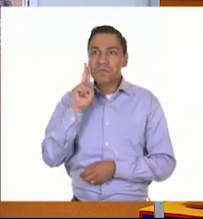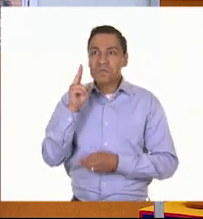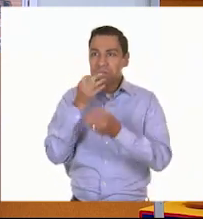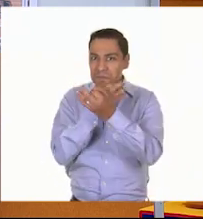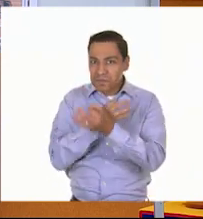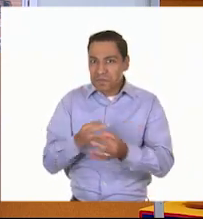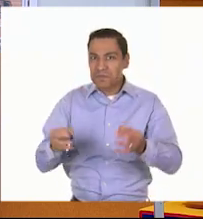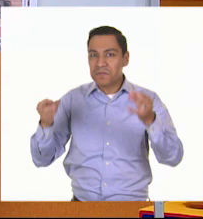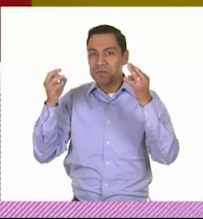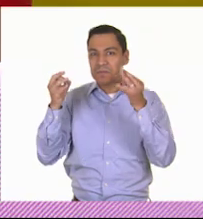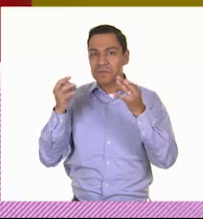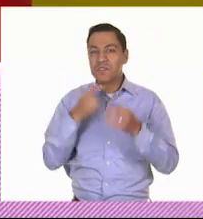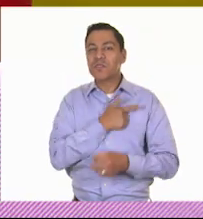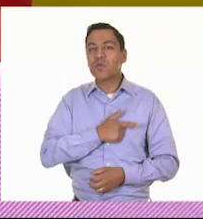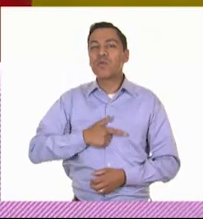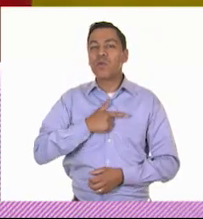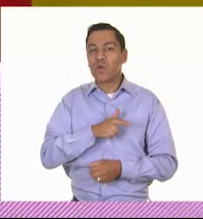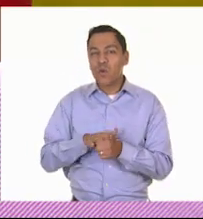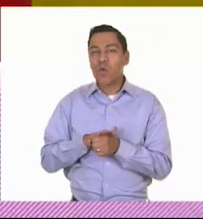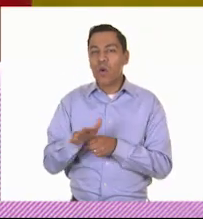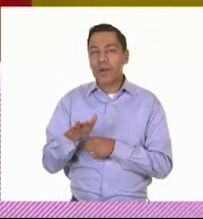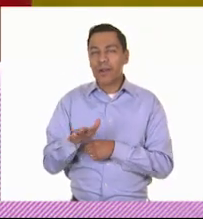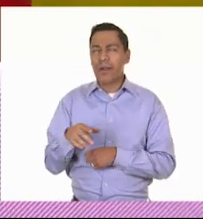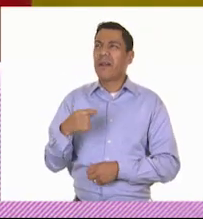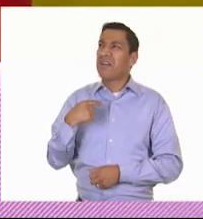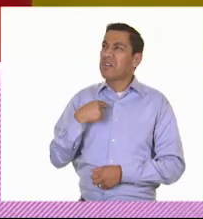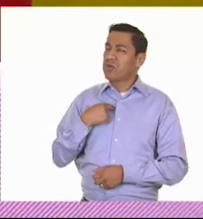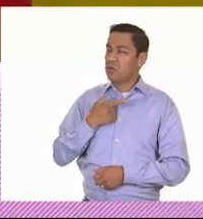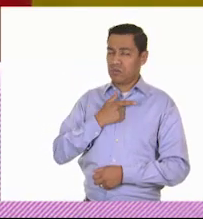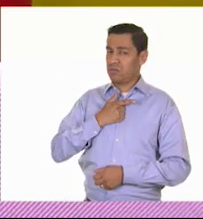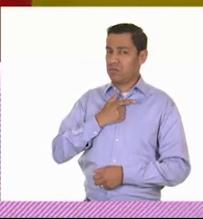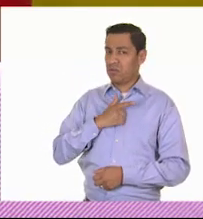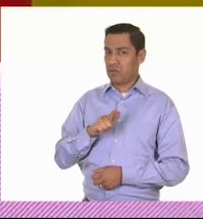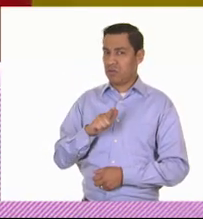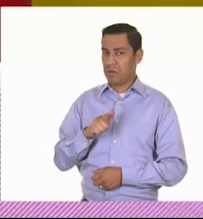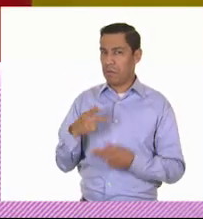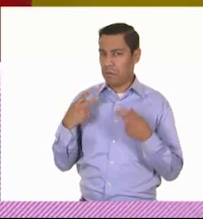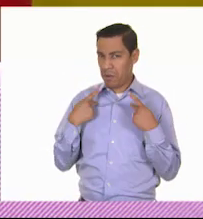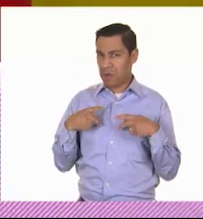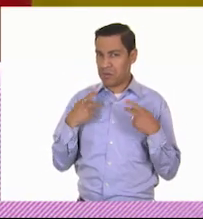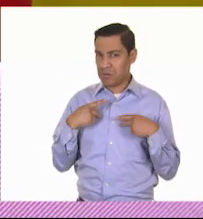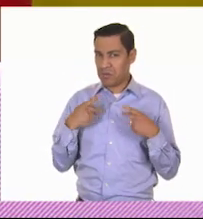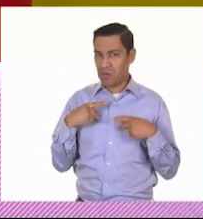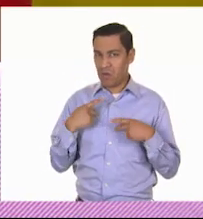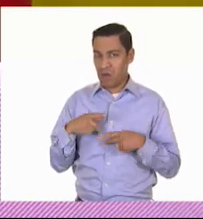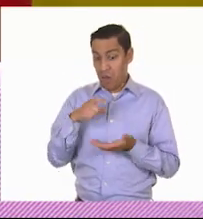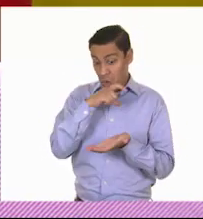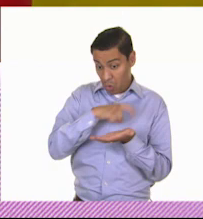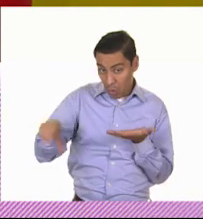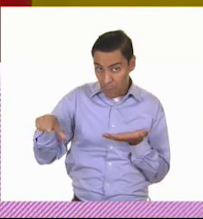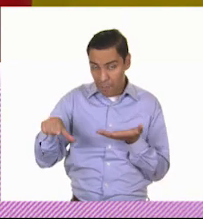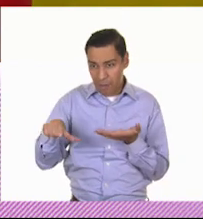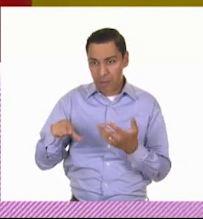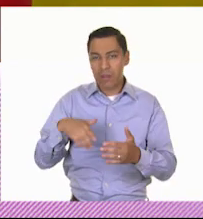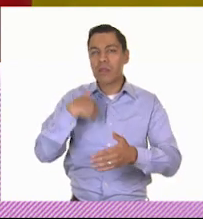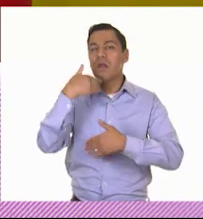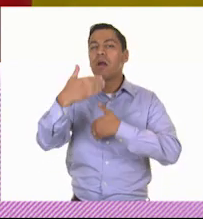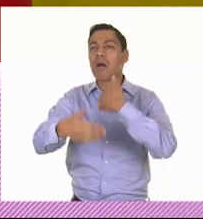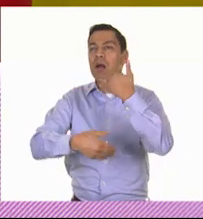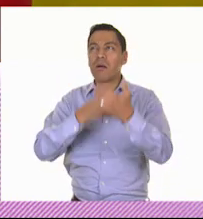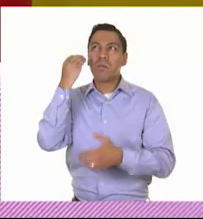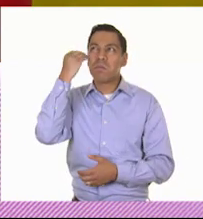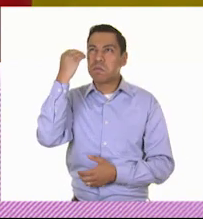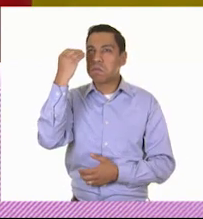editorial? A mí me desagradó saber que hay personas que lamentablemente abandonan a